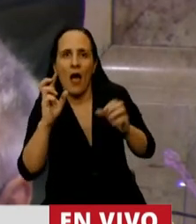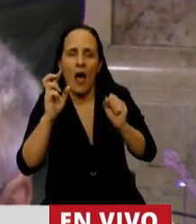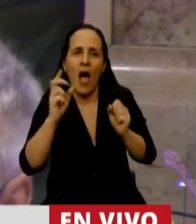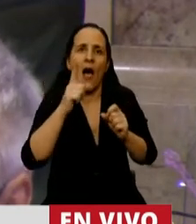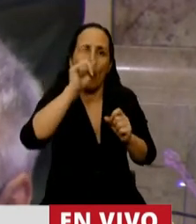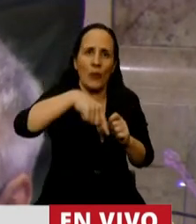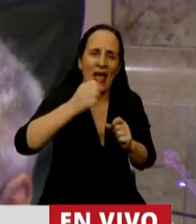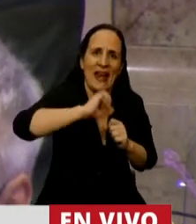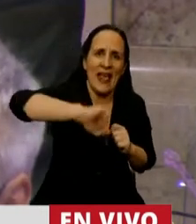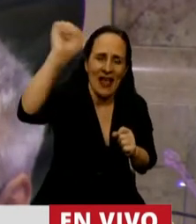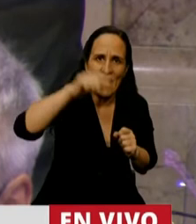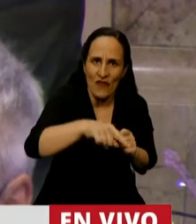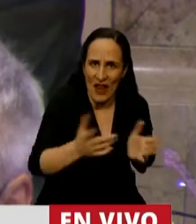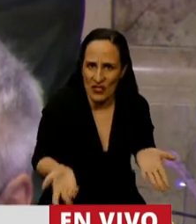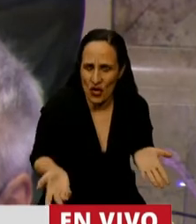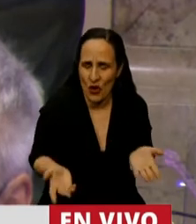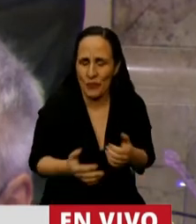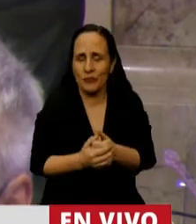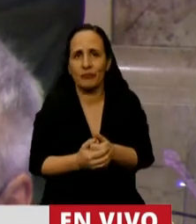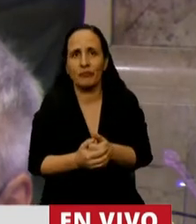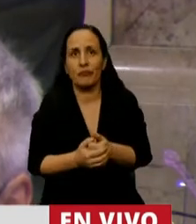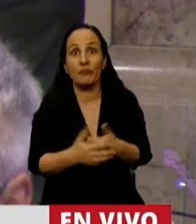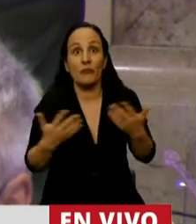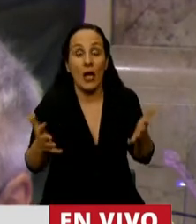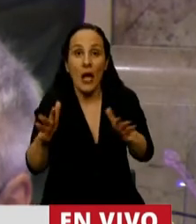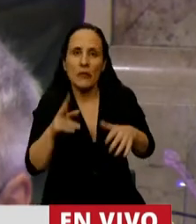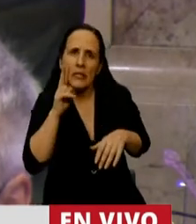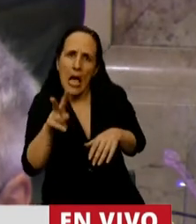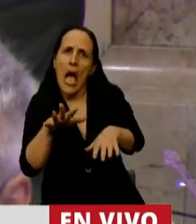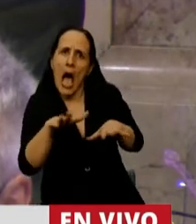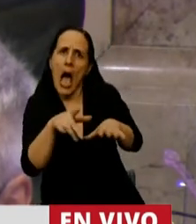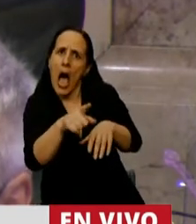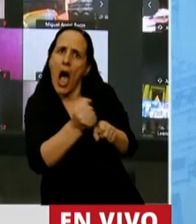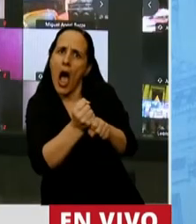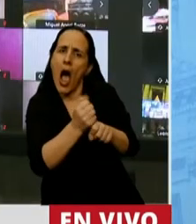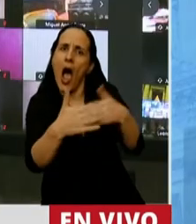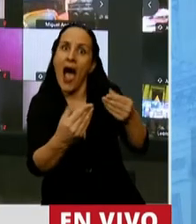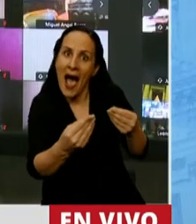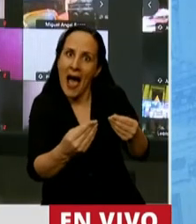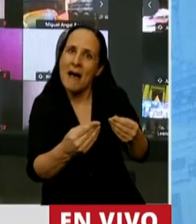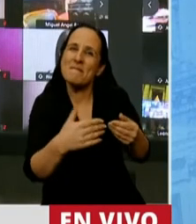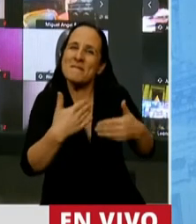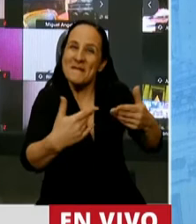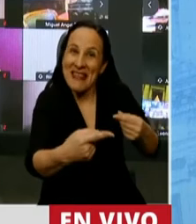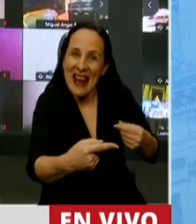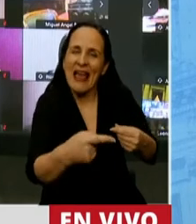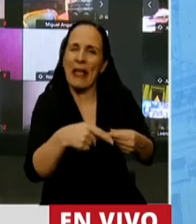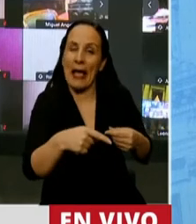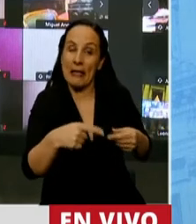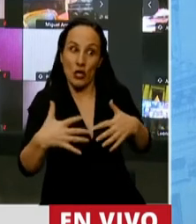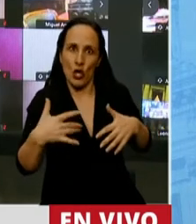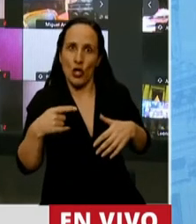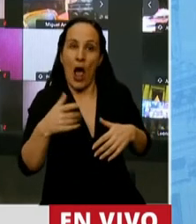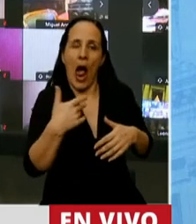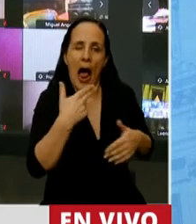el peor de todos los impuestos. Y cuando vemos que una actividad económica se la rebusca para salir adelante y prospera, ahí vamos corriendo